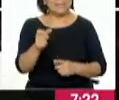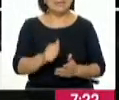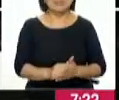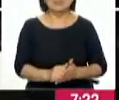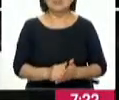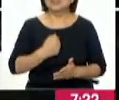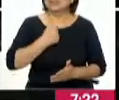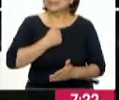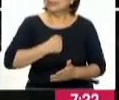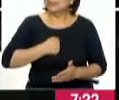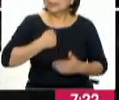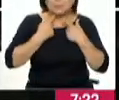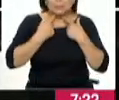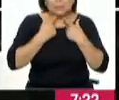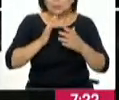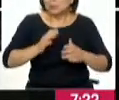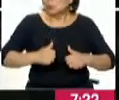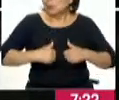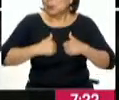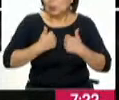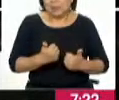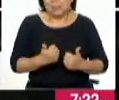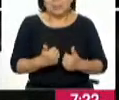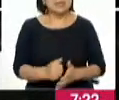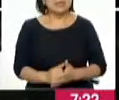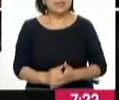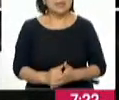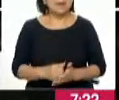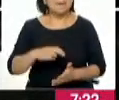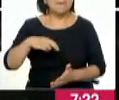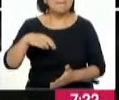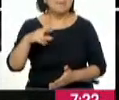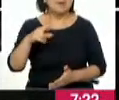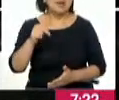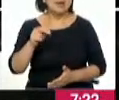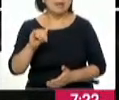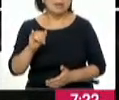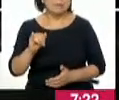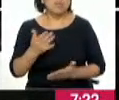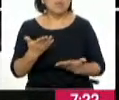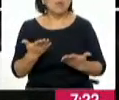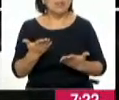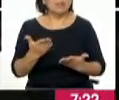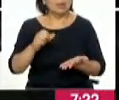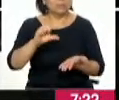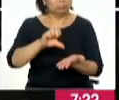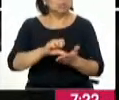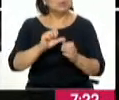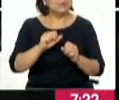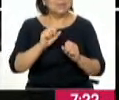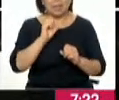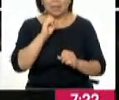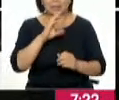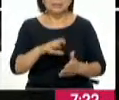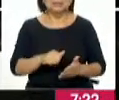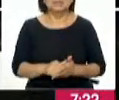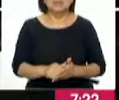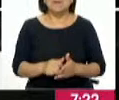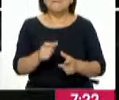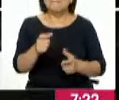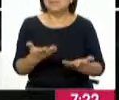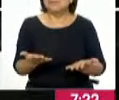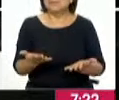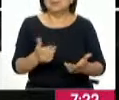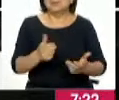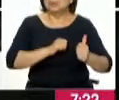que lamentablemente han perdido la vida en la provincia de Manabí. En Guayaquil, en cambio, sí se han reportado damnificados,